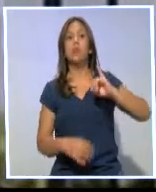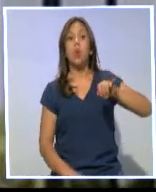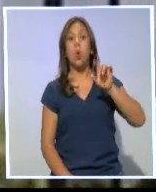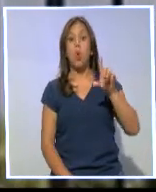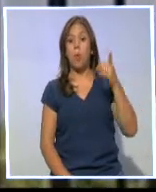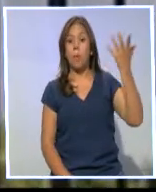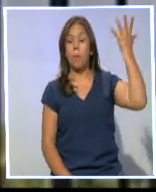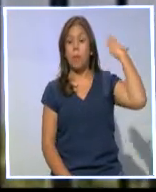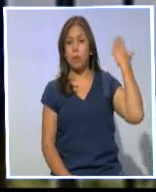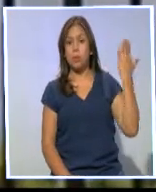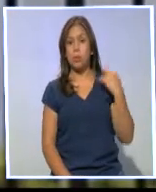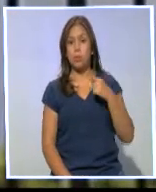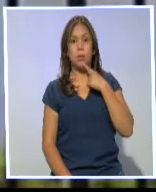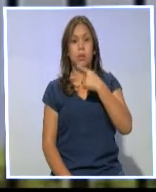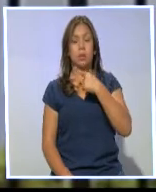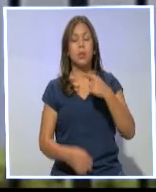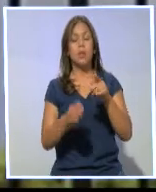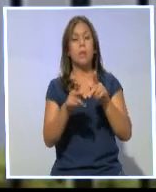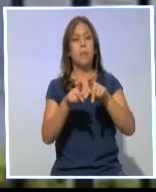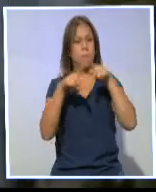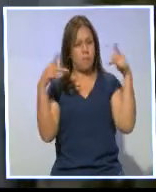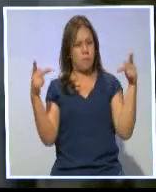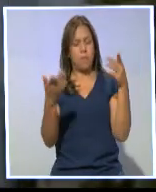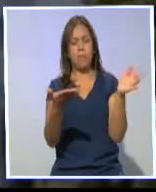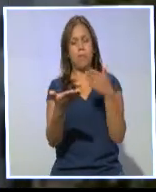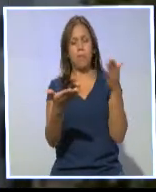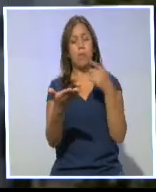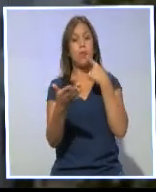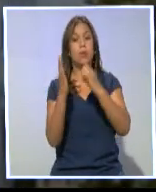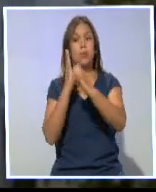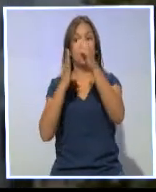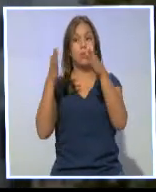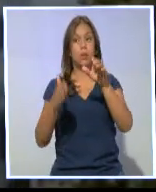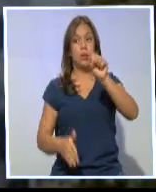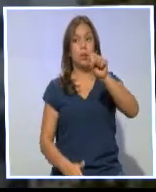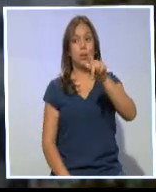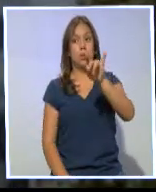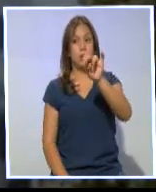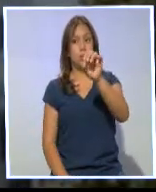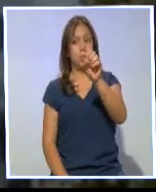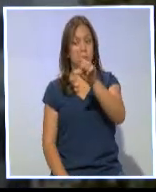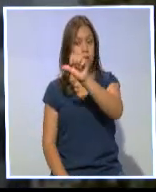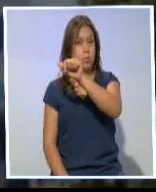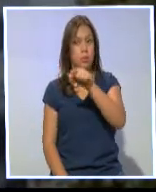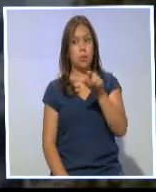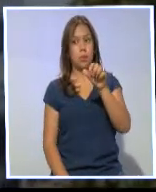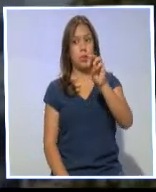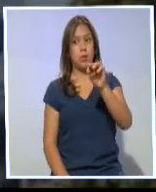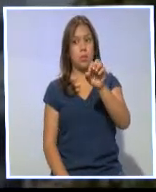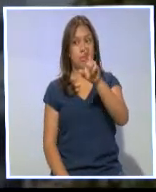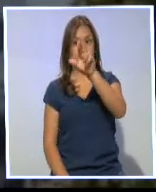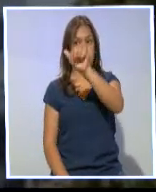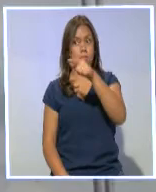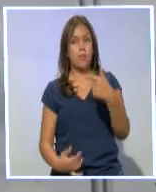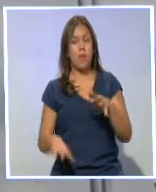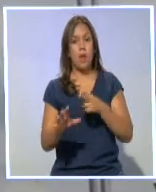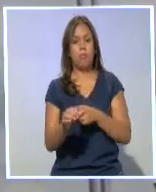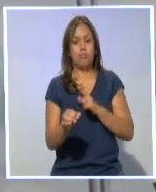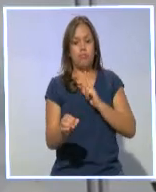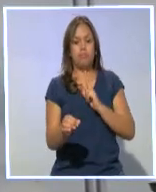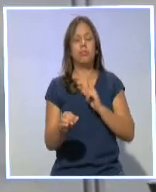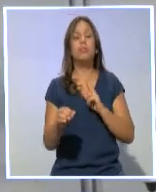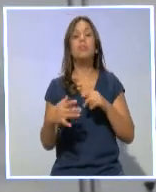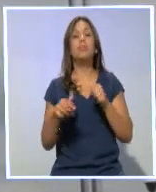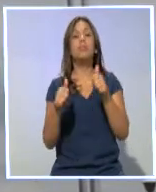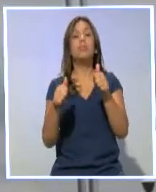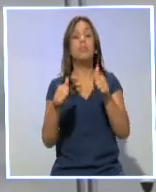pasado. Según recoge diario El Telégrafo, la ministra Espinosa indicó que el candidato, es decir, Alexis Mera, ha retirado su candidatura